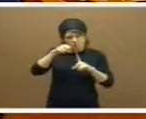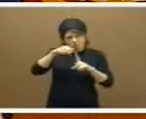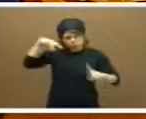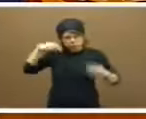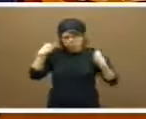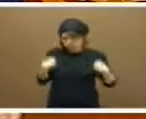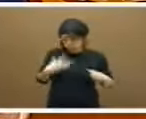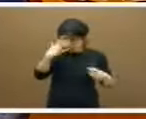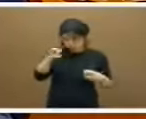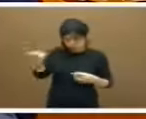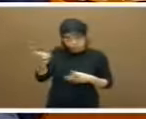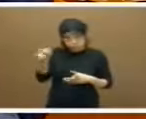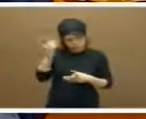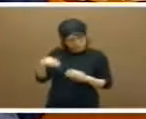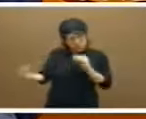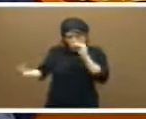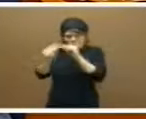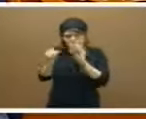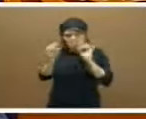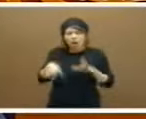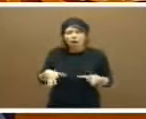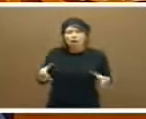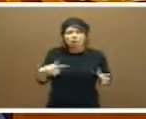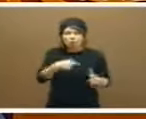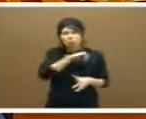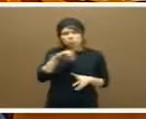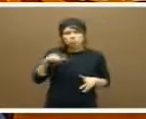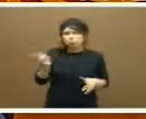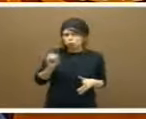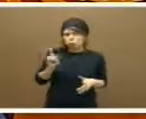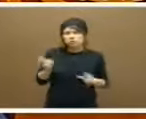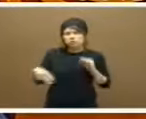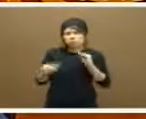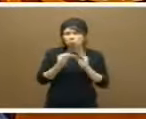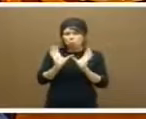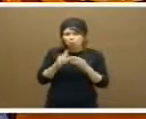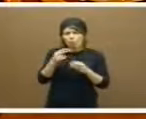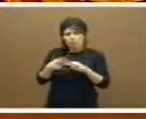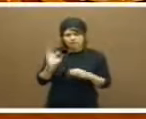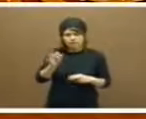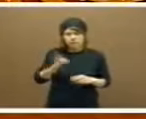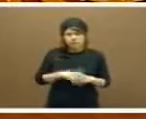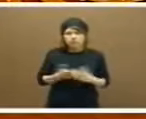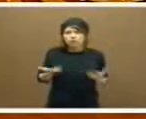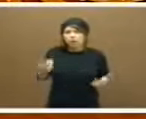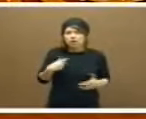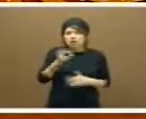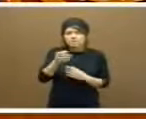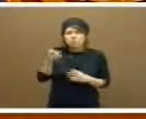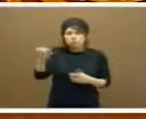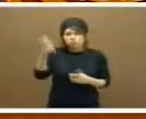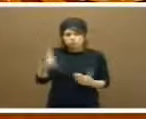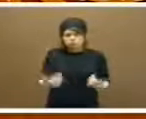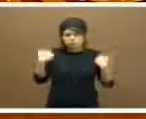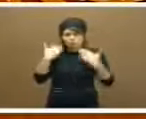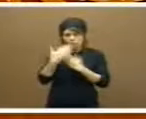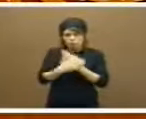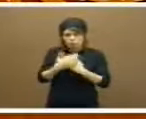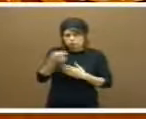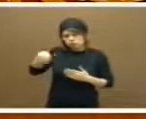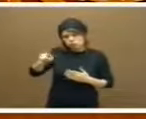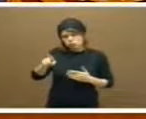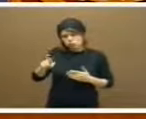Inés, seguramente esté también en la misma onda, no solamente individualmente, sino como grupo político. Es verdad que ustedes tienen la responsabilidad del Gobierno y ustedes